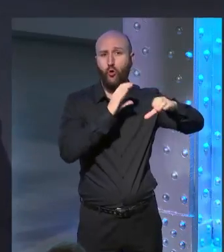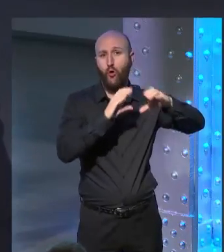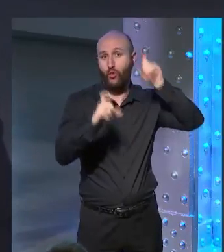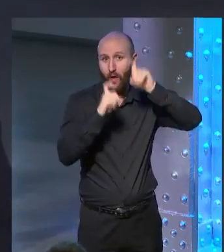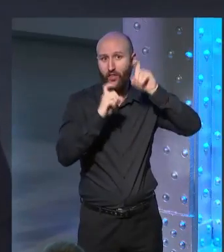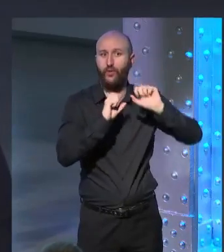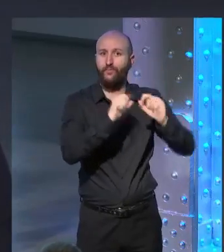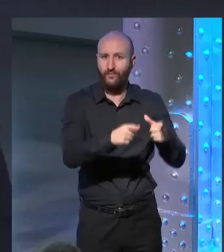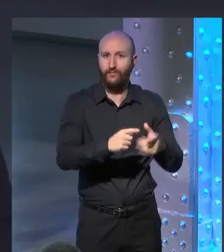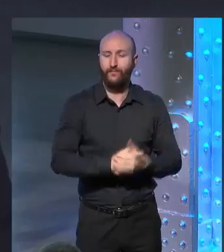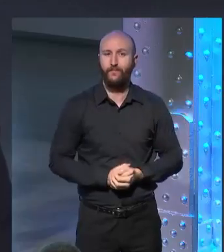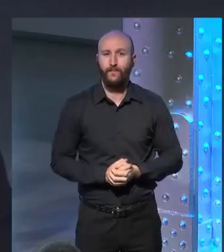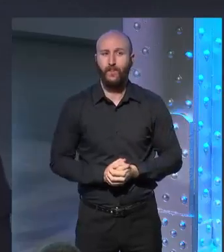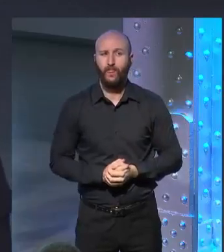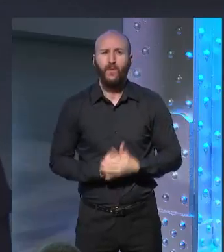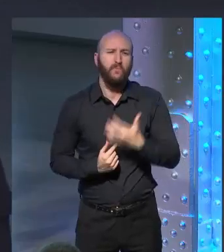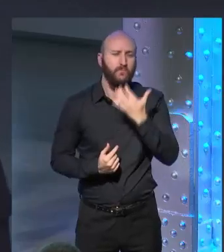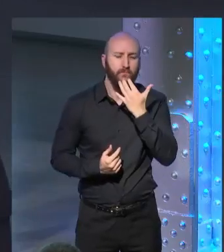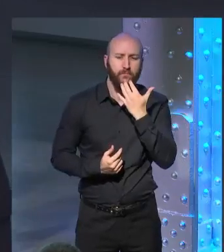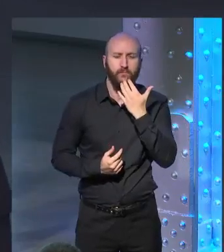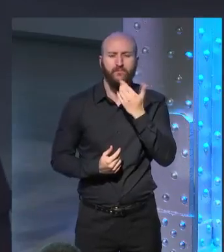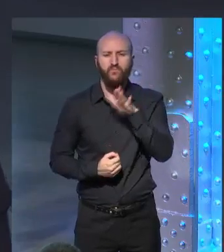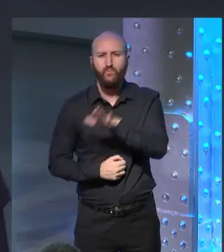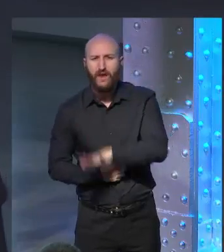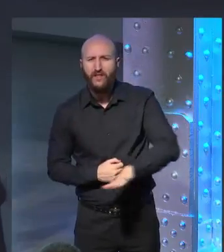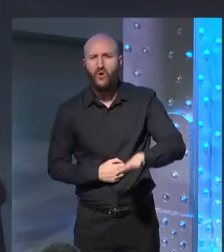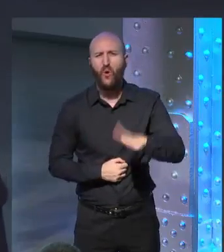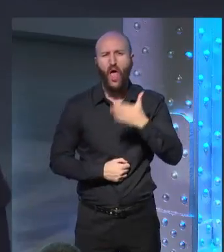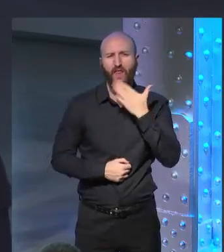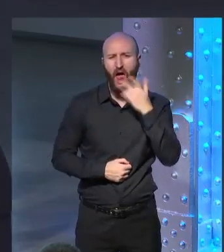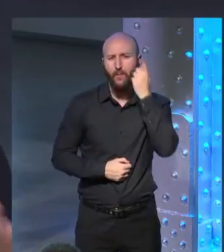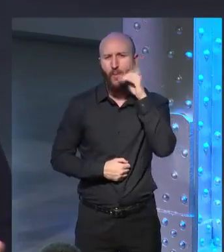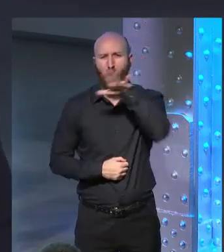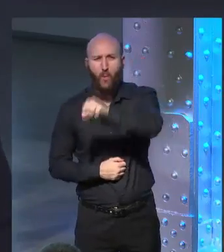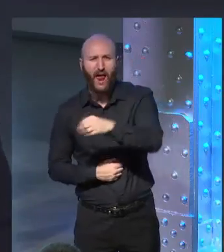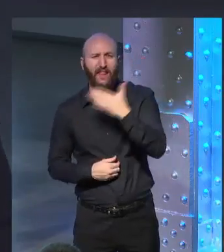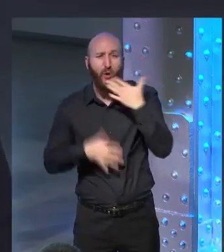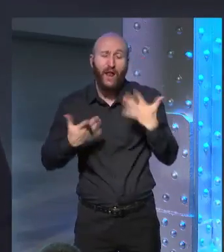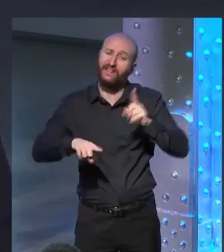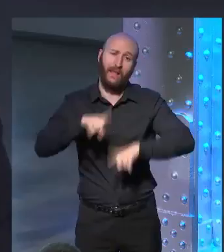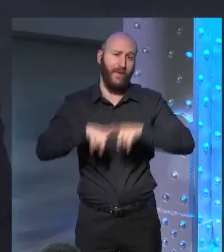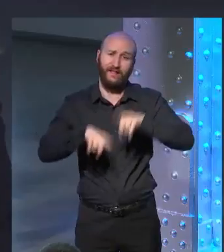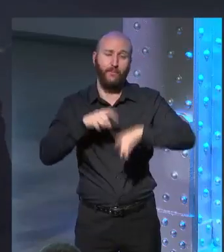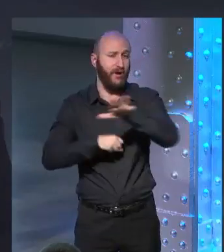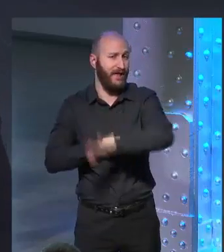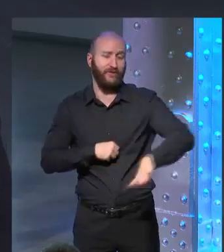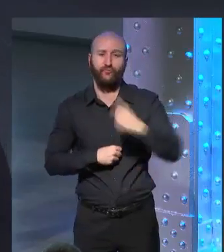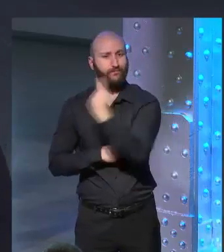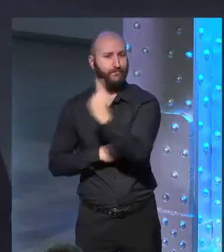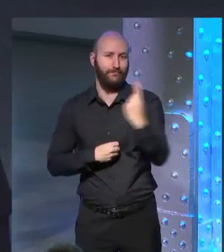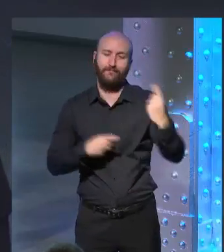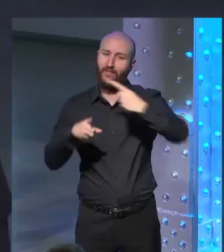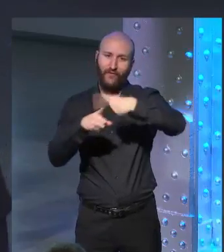Creo que es muy difícil decir a qué edad se le compra un móvil a un niño, a qué edad no se le compra. Cada niño es un mundo, que los que sois padres, educadores,